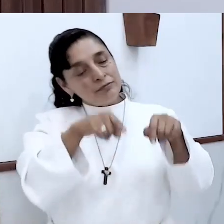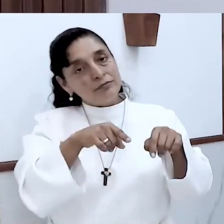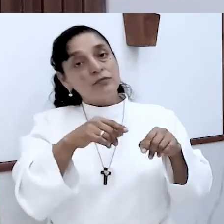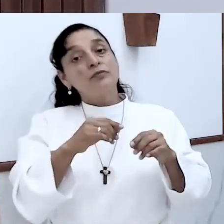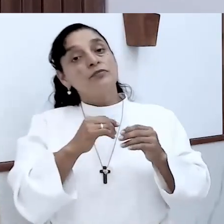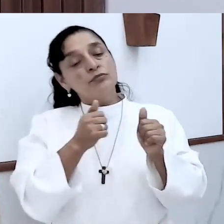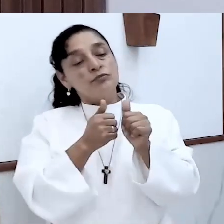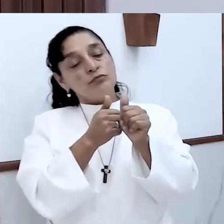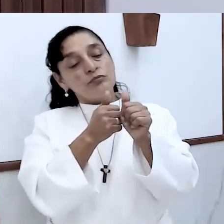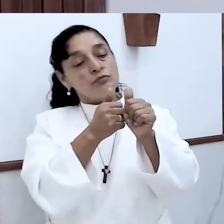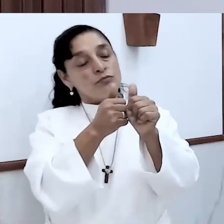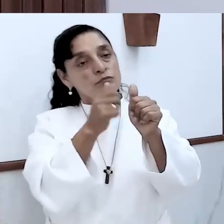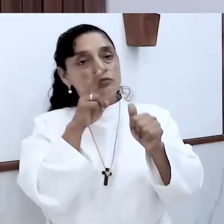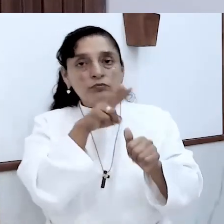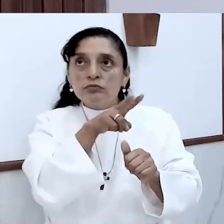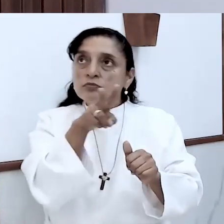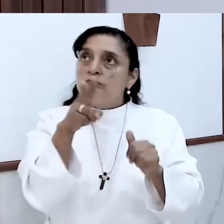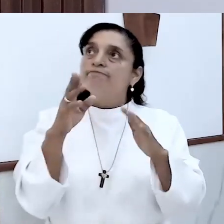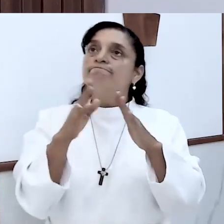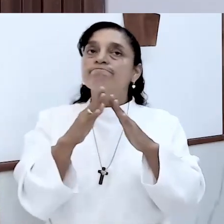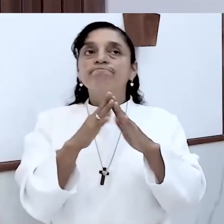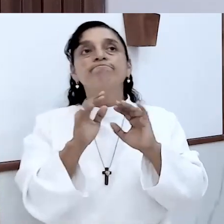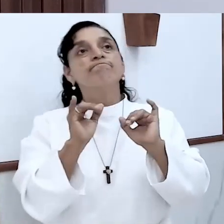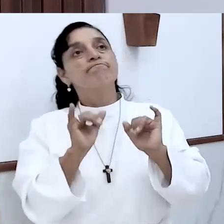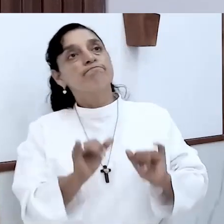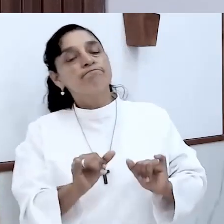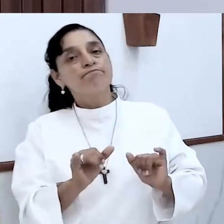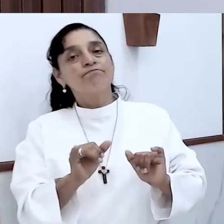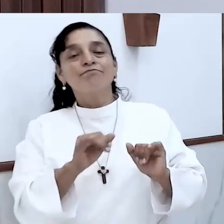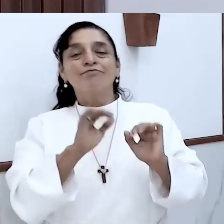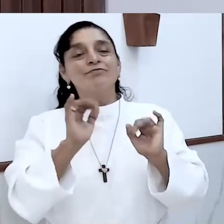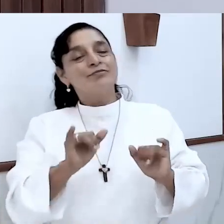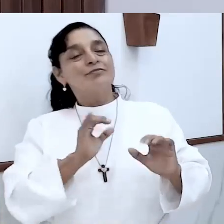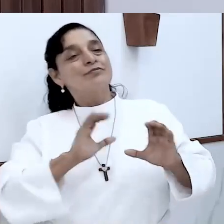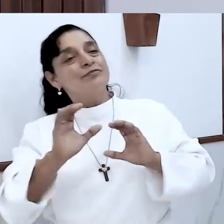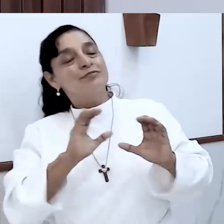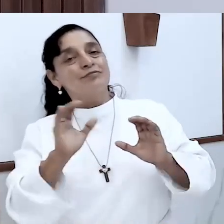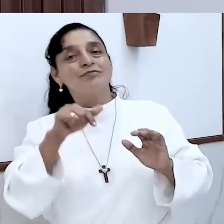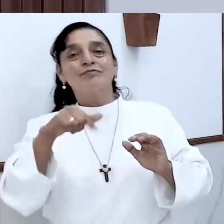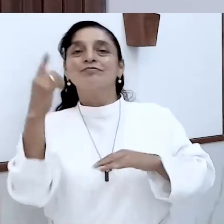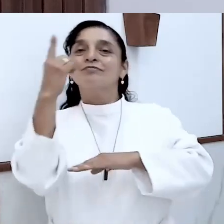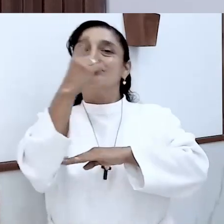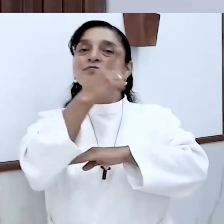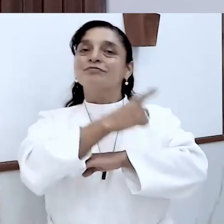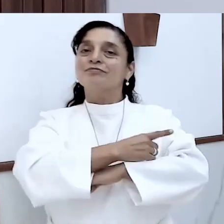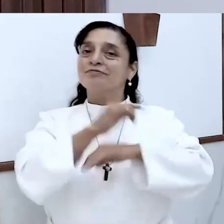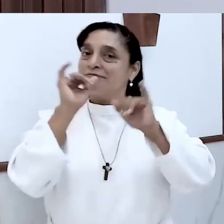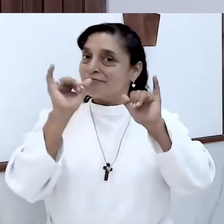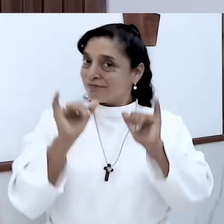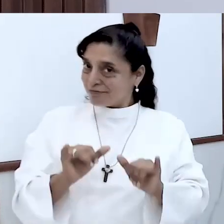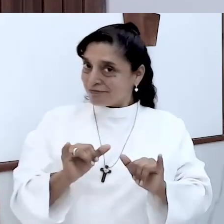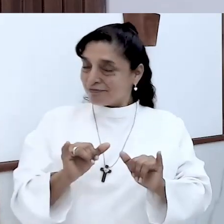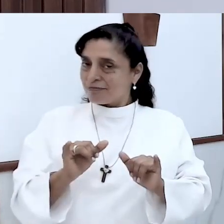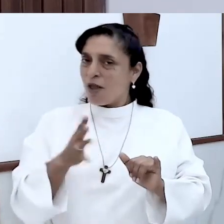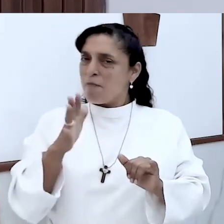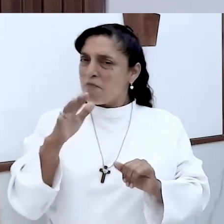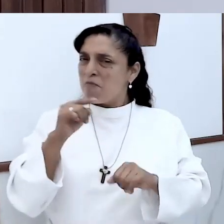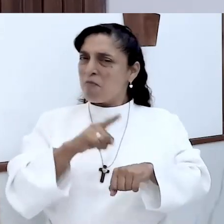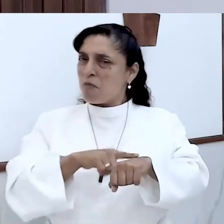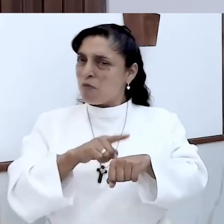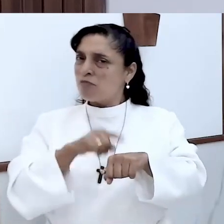Fueron pues, vieron dónde vivía y se quedaron con él ese día. Eran como